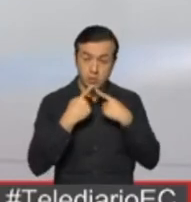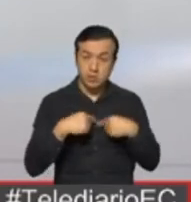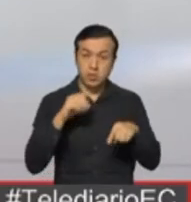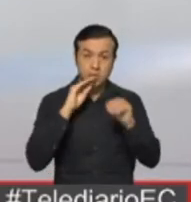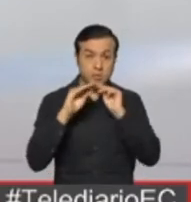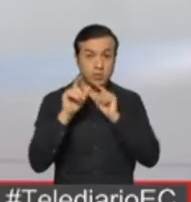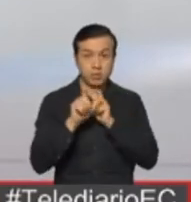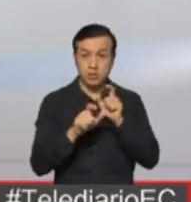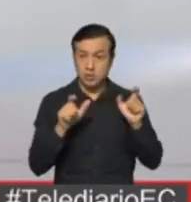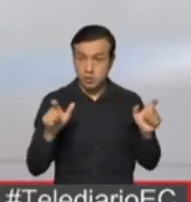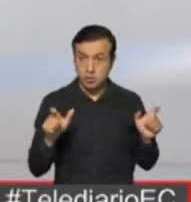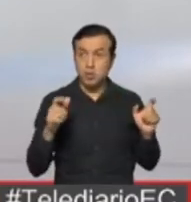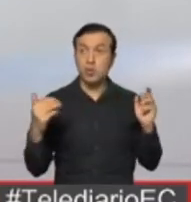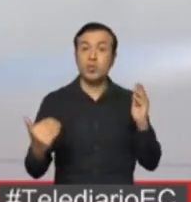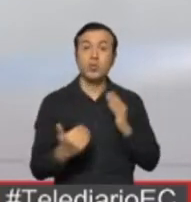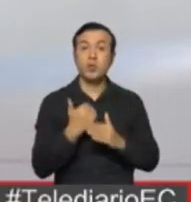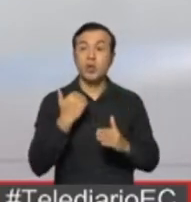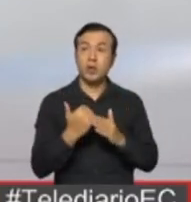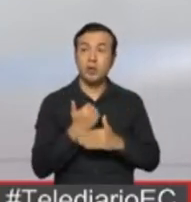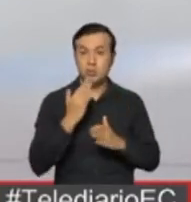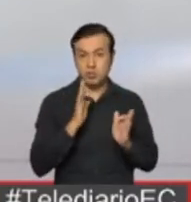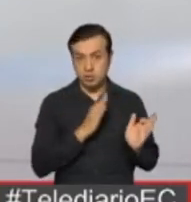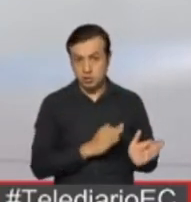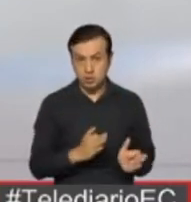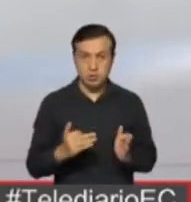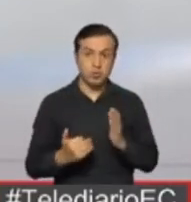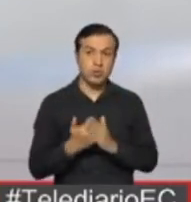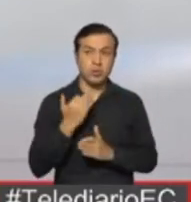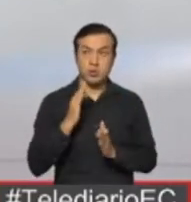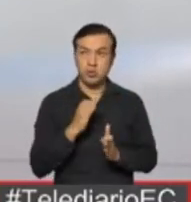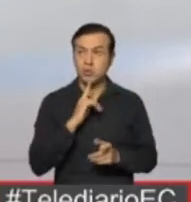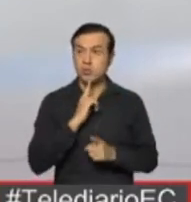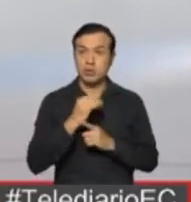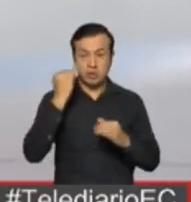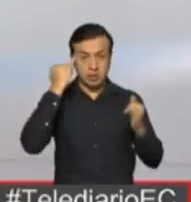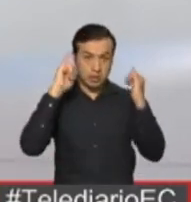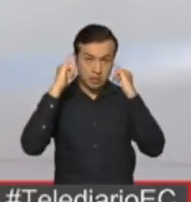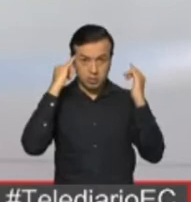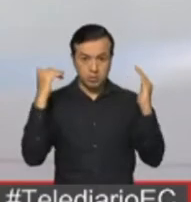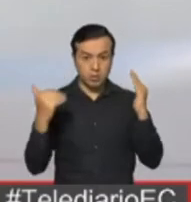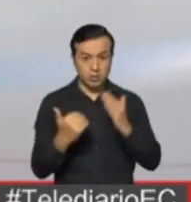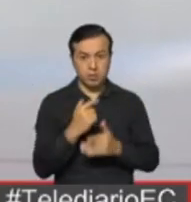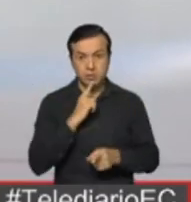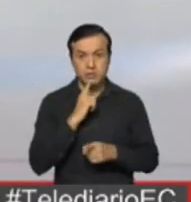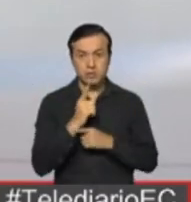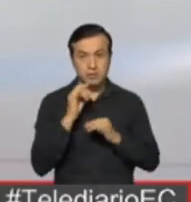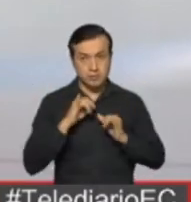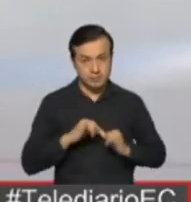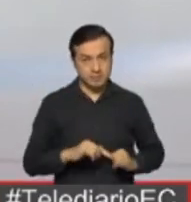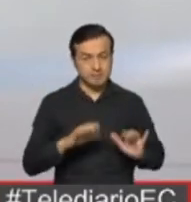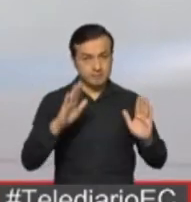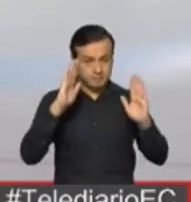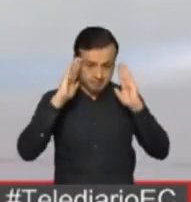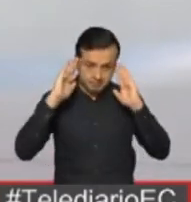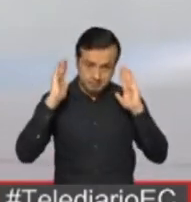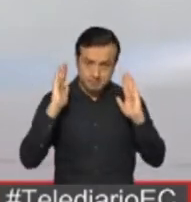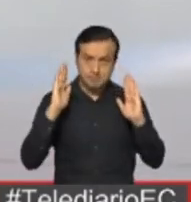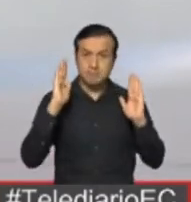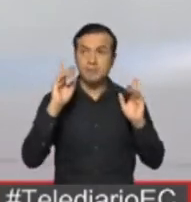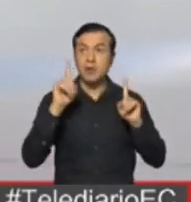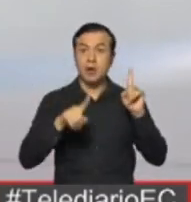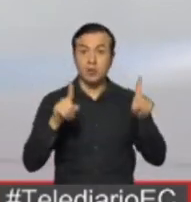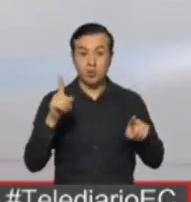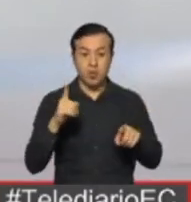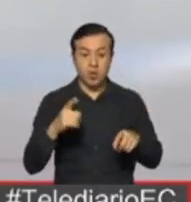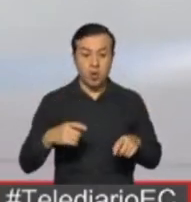pacientes tenemos nuevas formas de tratamiento que son innovadoras que por nosotros podemos y tumores que